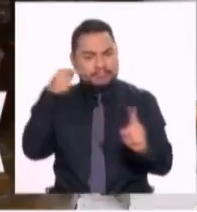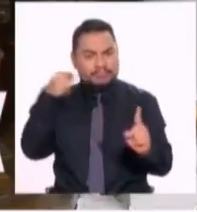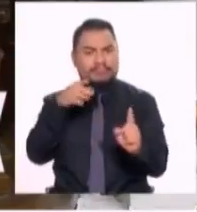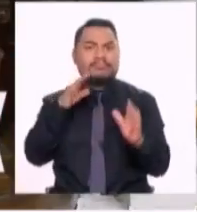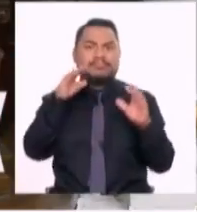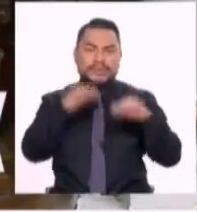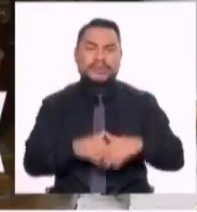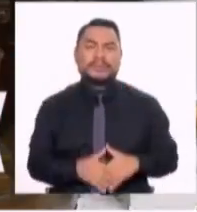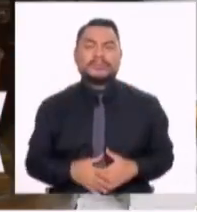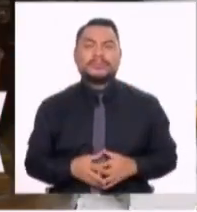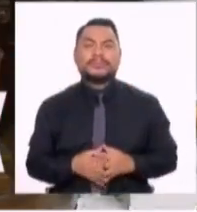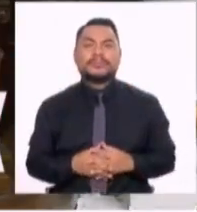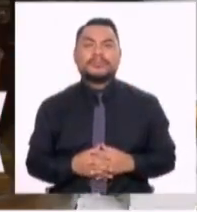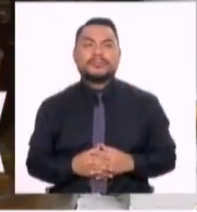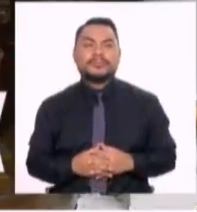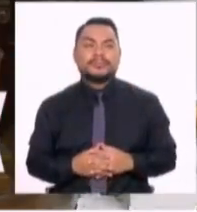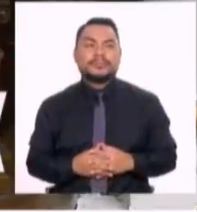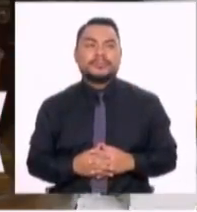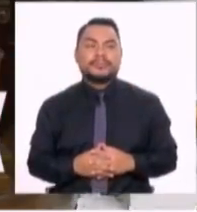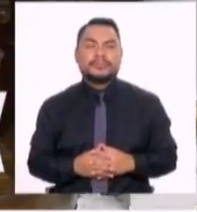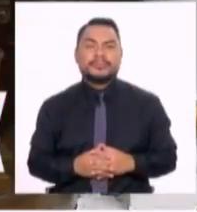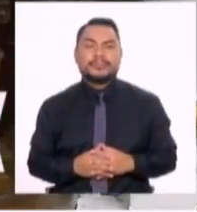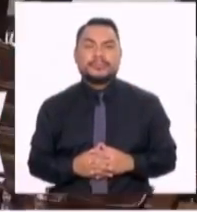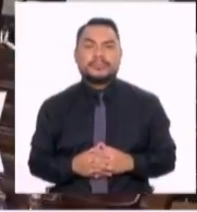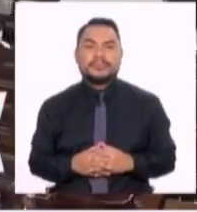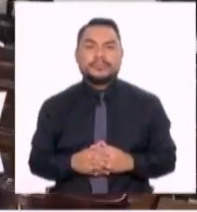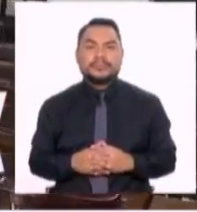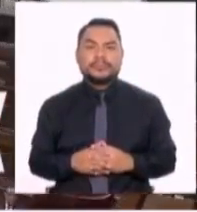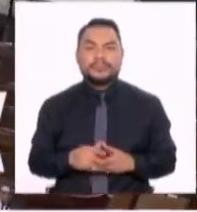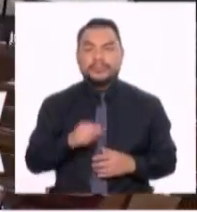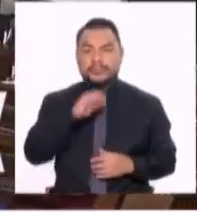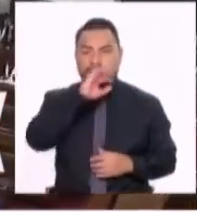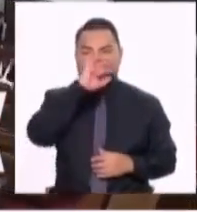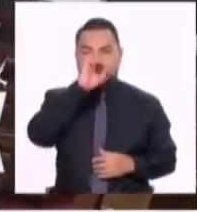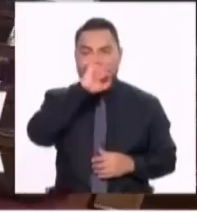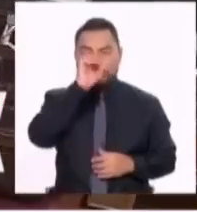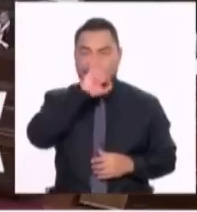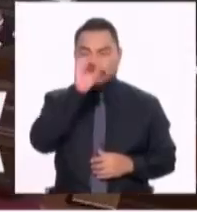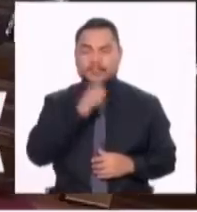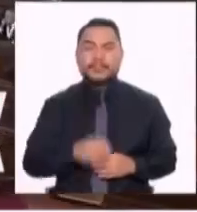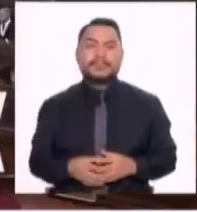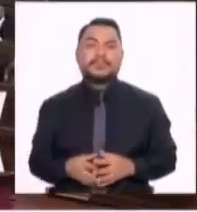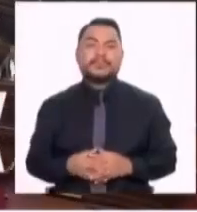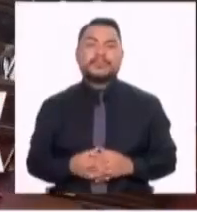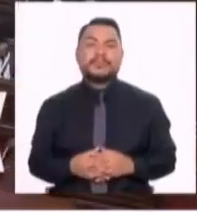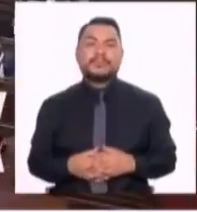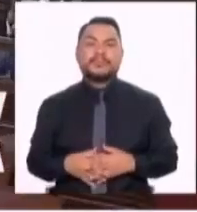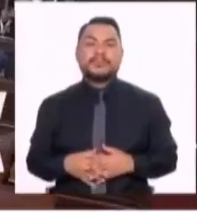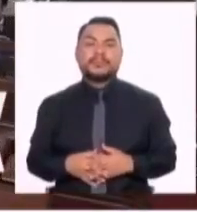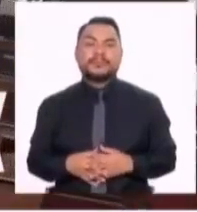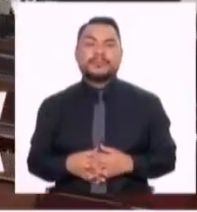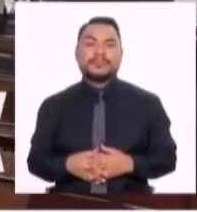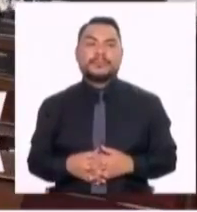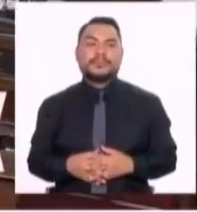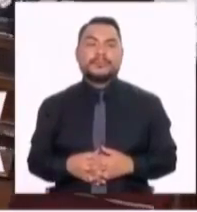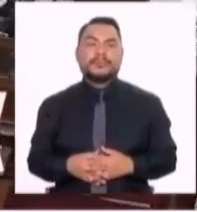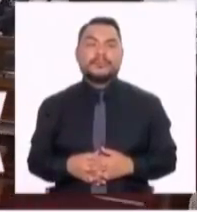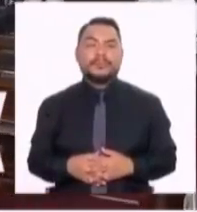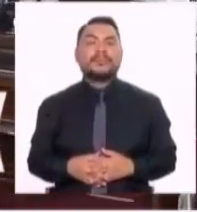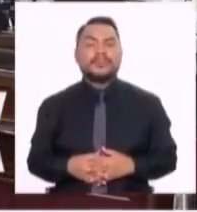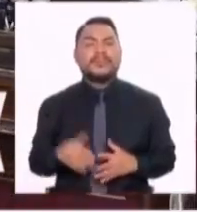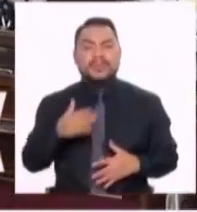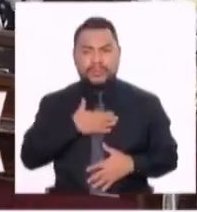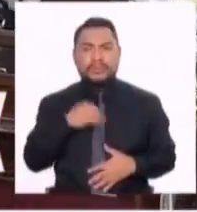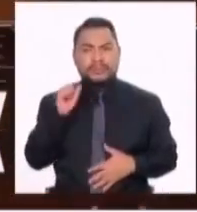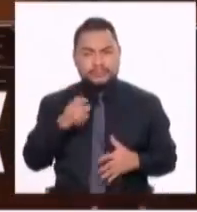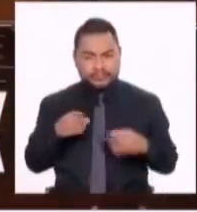en cuanto a alcantarillado y agua, en cuanto a energía eléctrica, en cuanto a vivienda, que la gente está